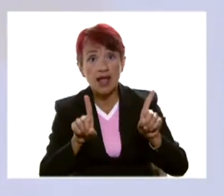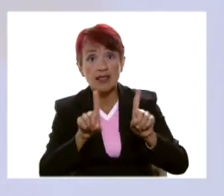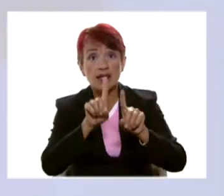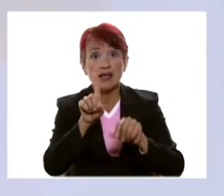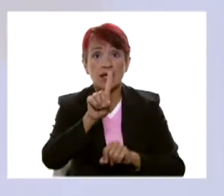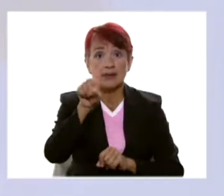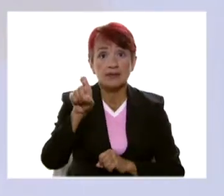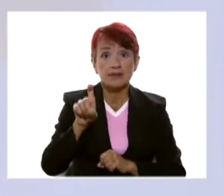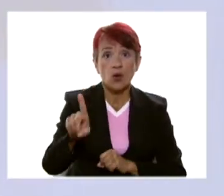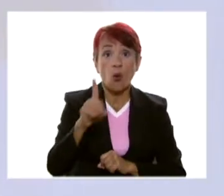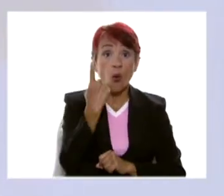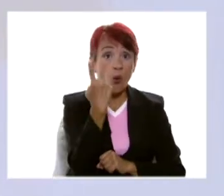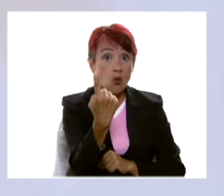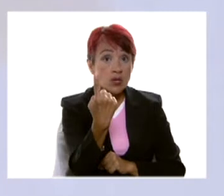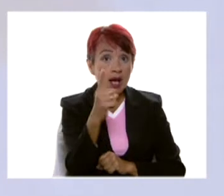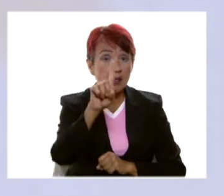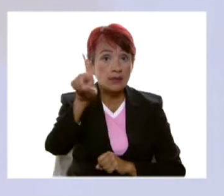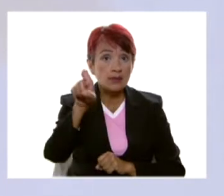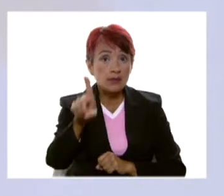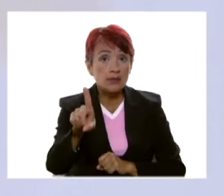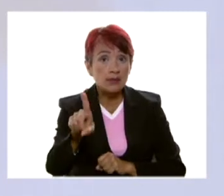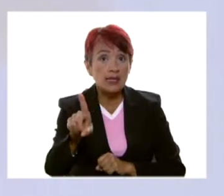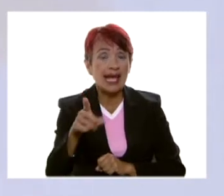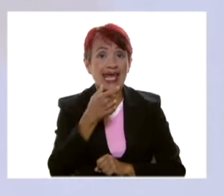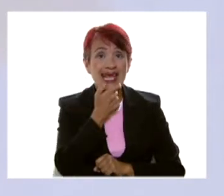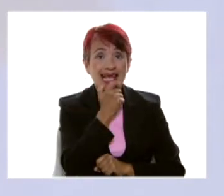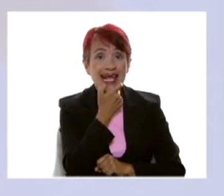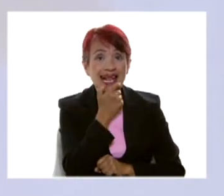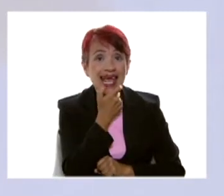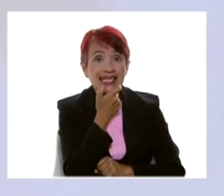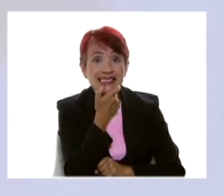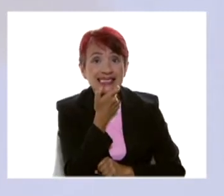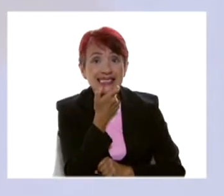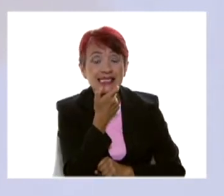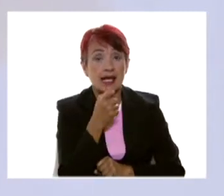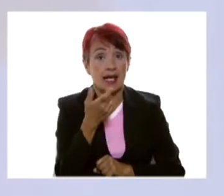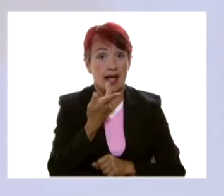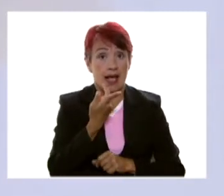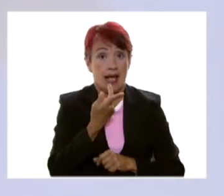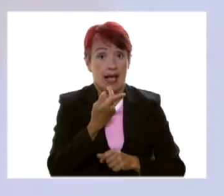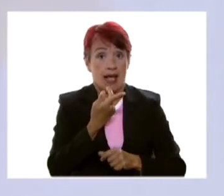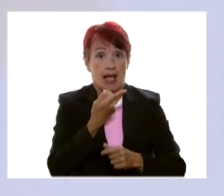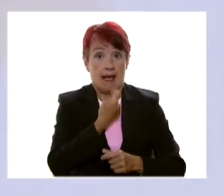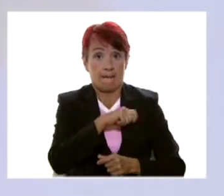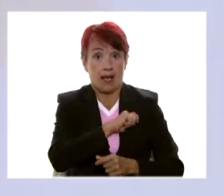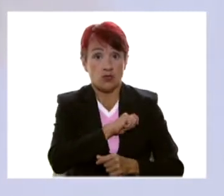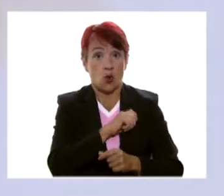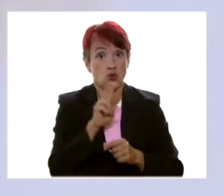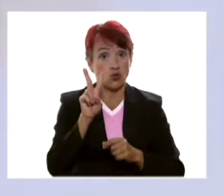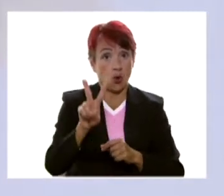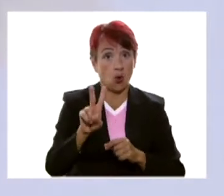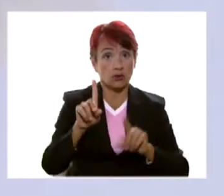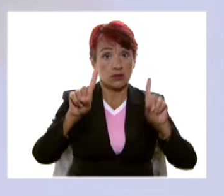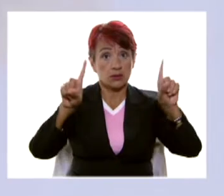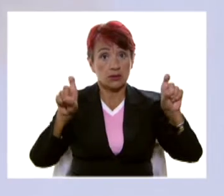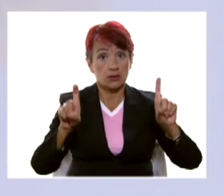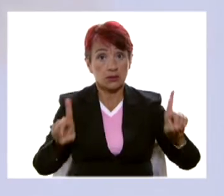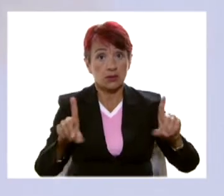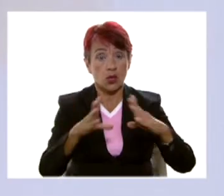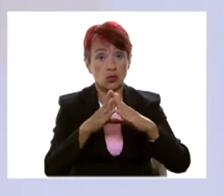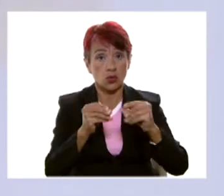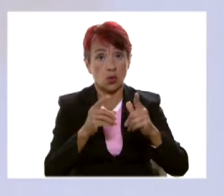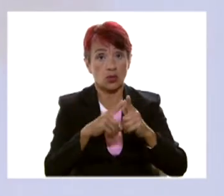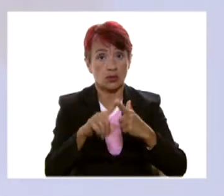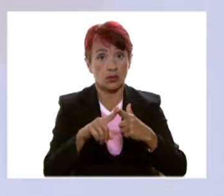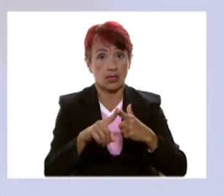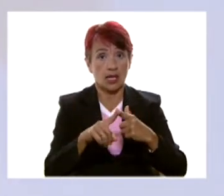uno solo, no va continuado. ¿Okay? Entonces, los tag questions son preguntas que hacemos al final y necesitamos como una confirmación